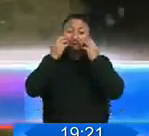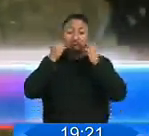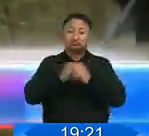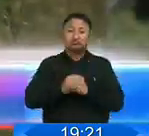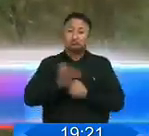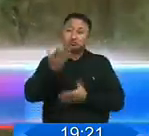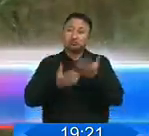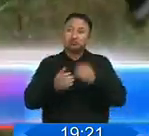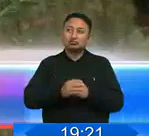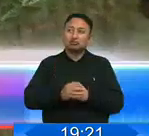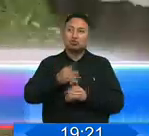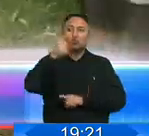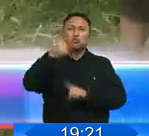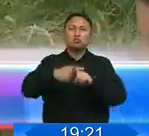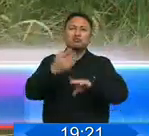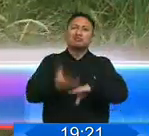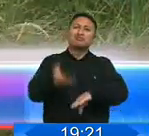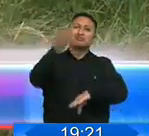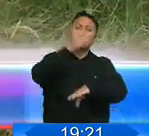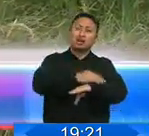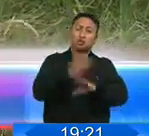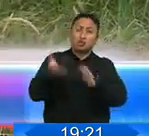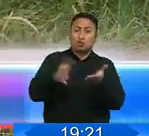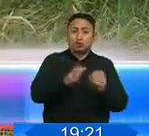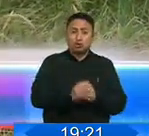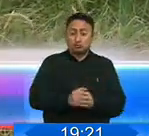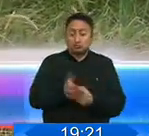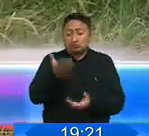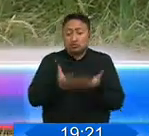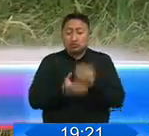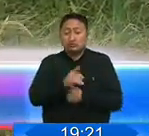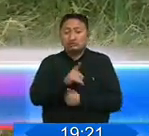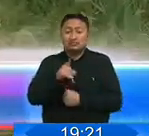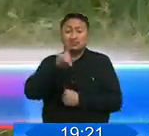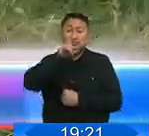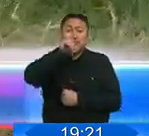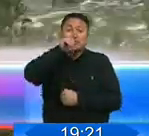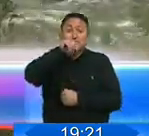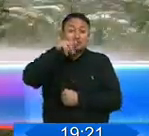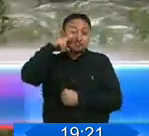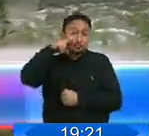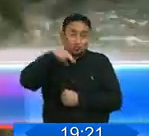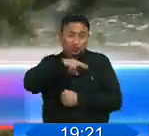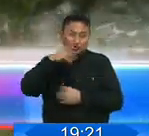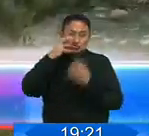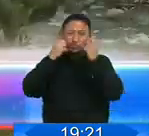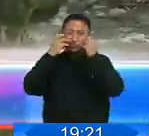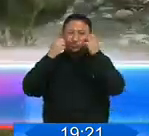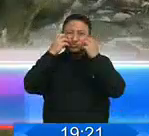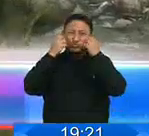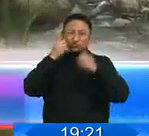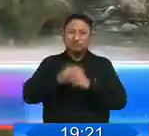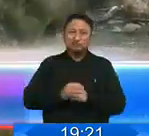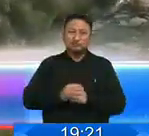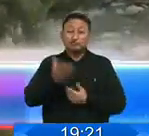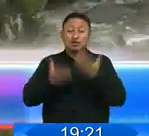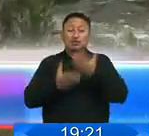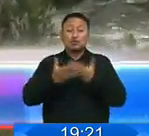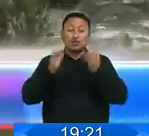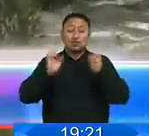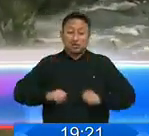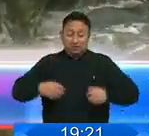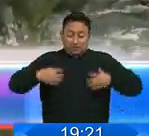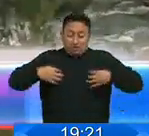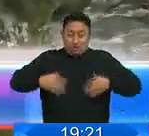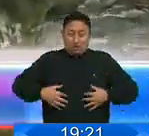fallecido hace más de un mes no descartaron que fue devorado por aves de rapiña y ratas por una prenda que llevaba puesto posiblemente